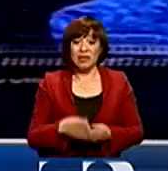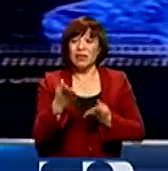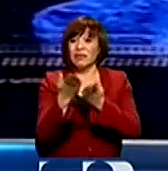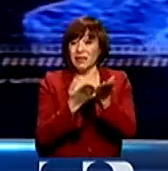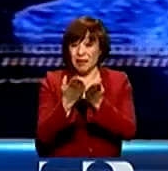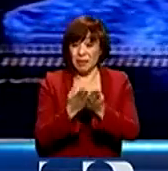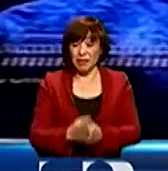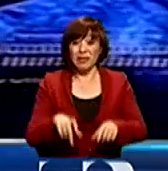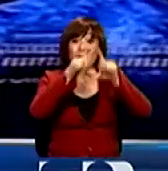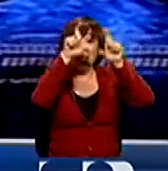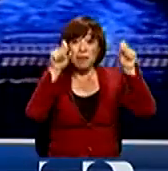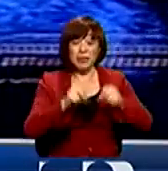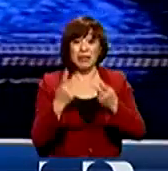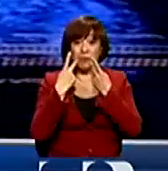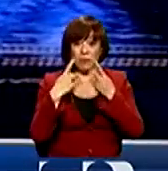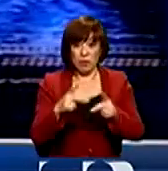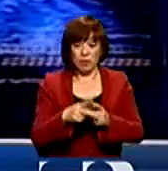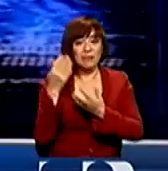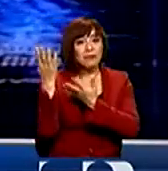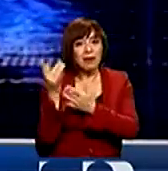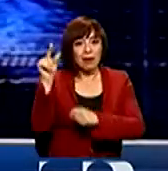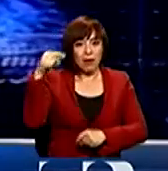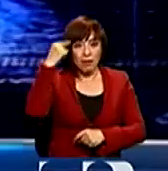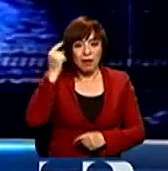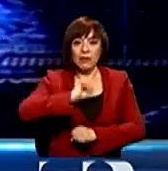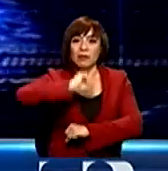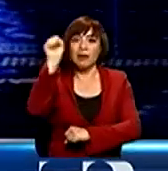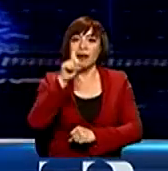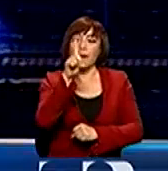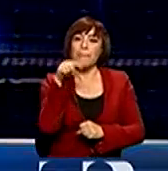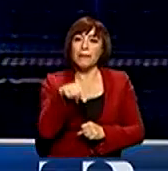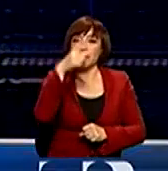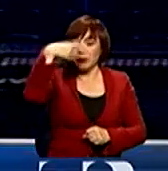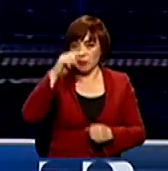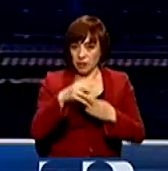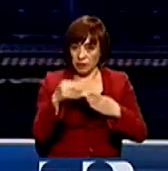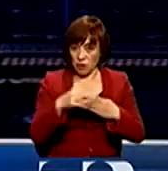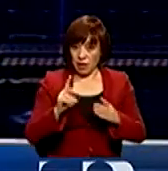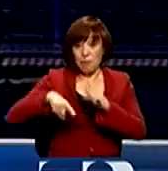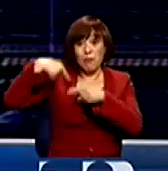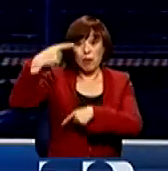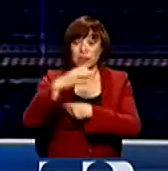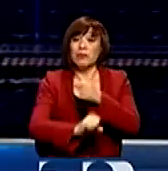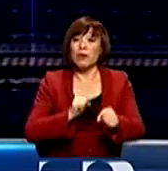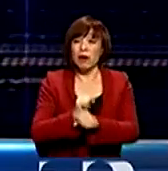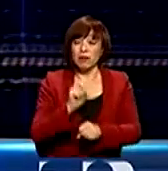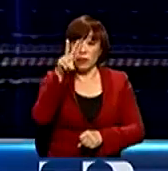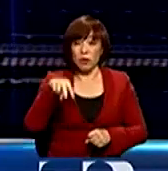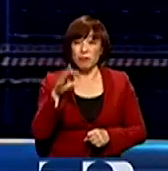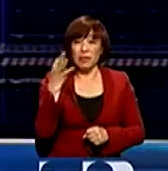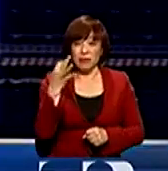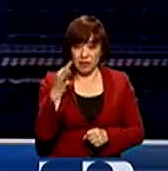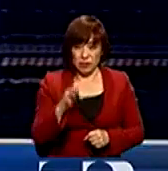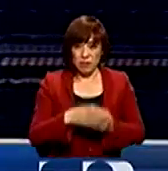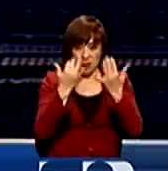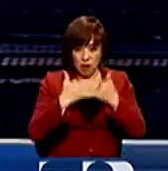públicas, con que el gobierno espera generar 1.000 millones de dólares en ingresos en 2019. Actualmente el Estado trabaja junto con el